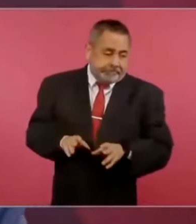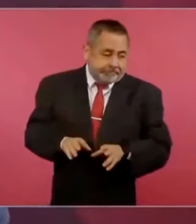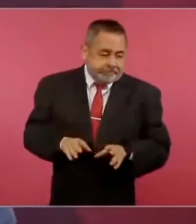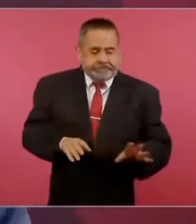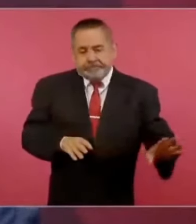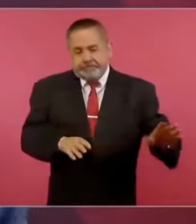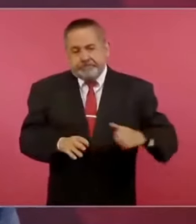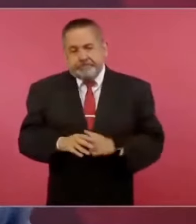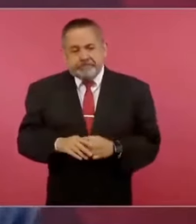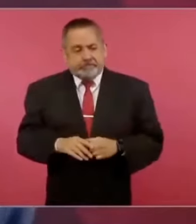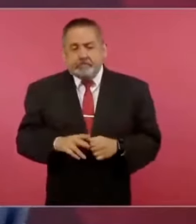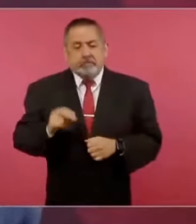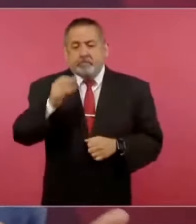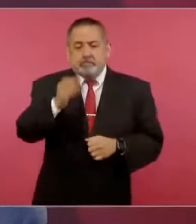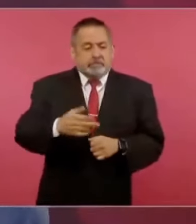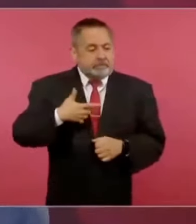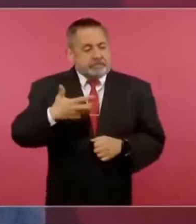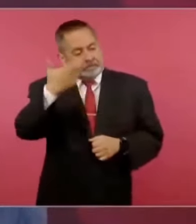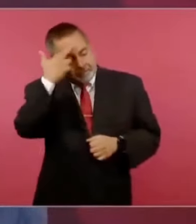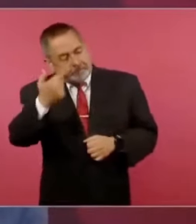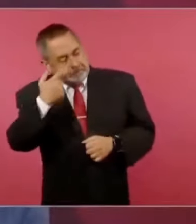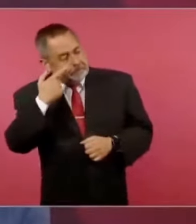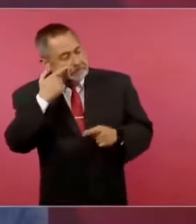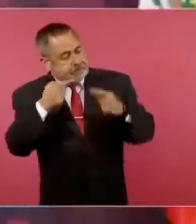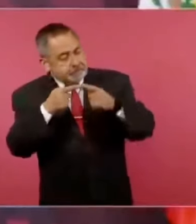que no aceptan ninguna razón,